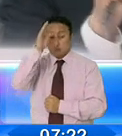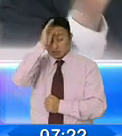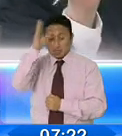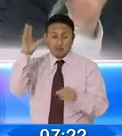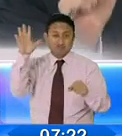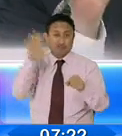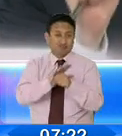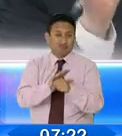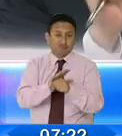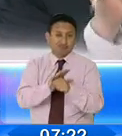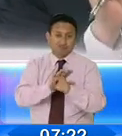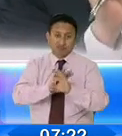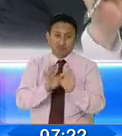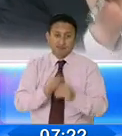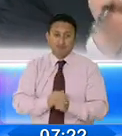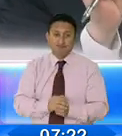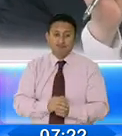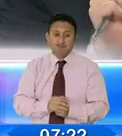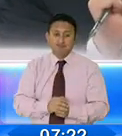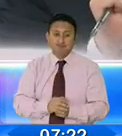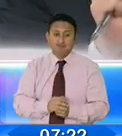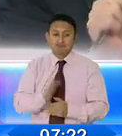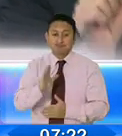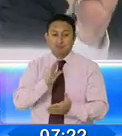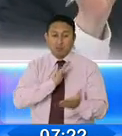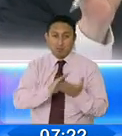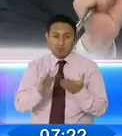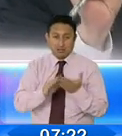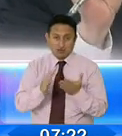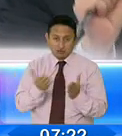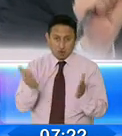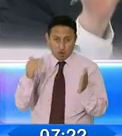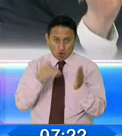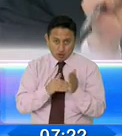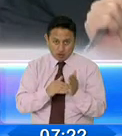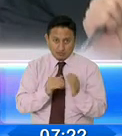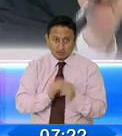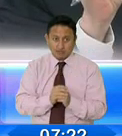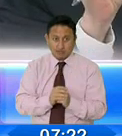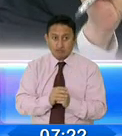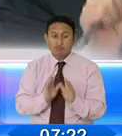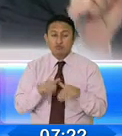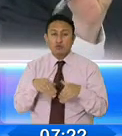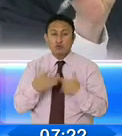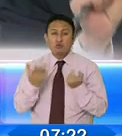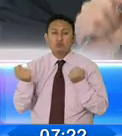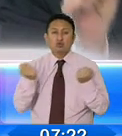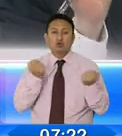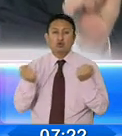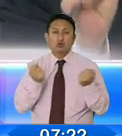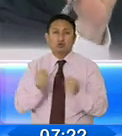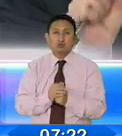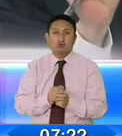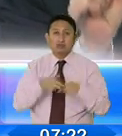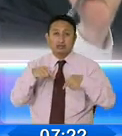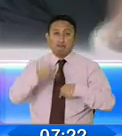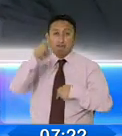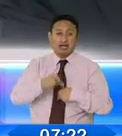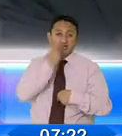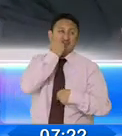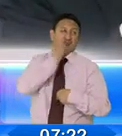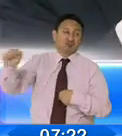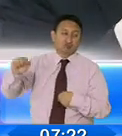sanitaria. Ahí, secretario Díaz, perdón que le interrumpa, ¿cómo va a ser los controles para evitar la indisciplina